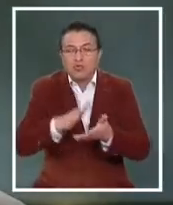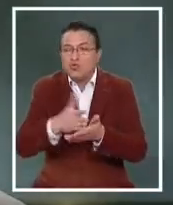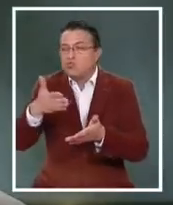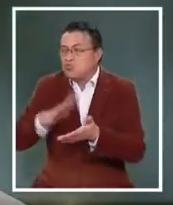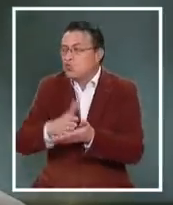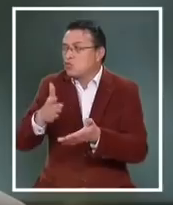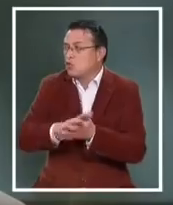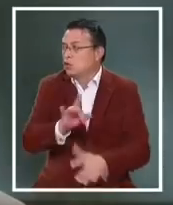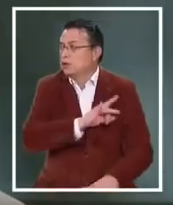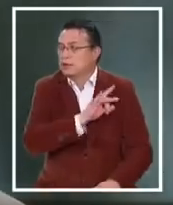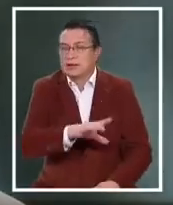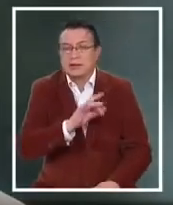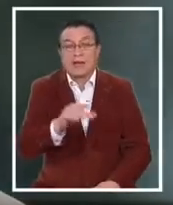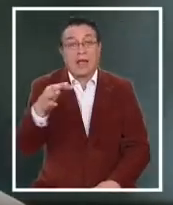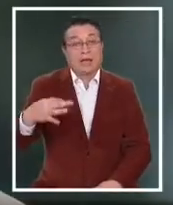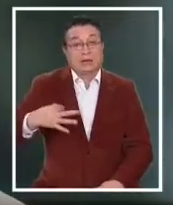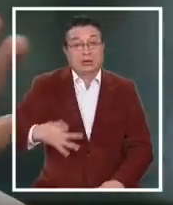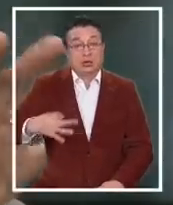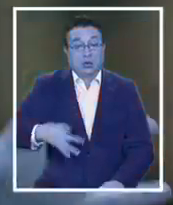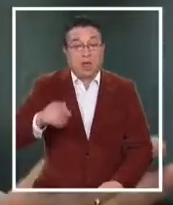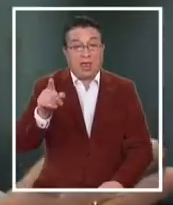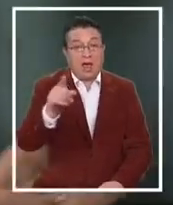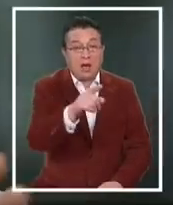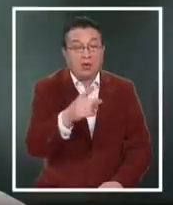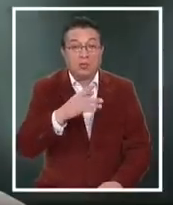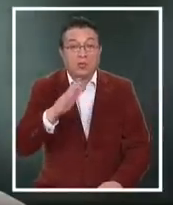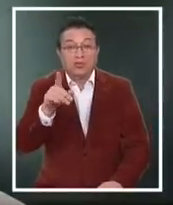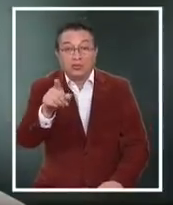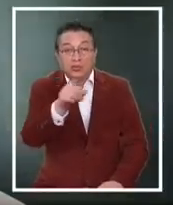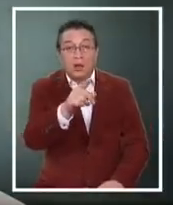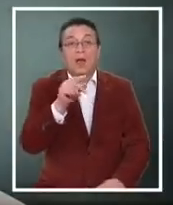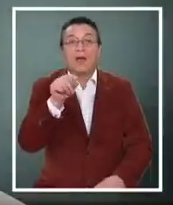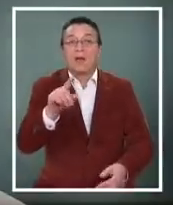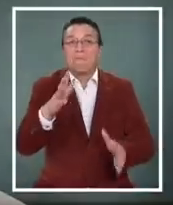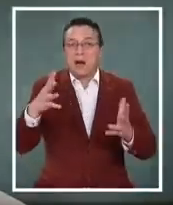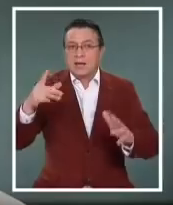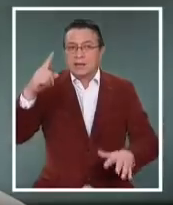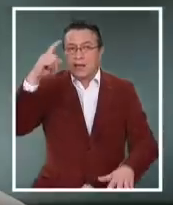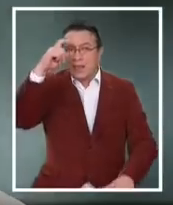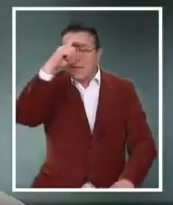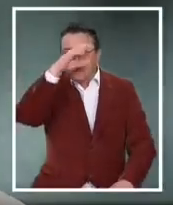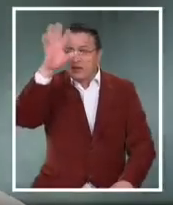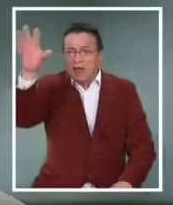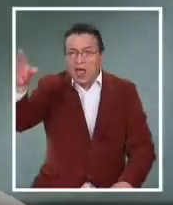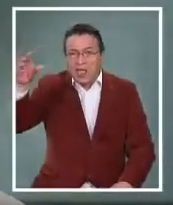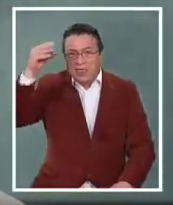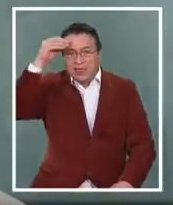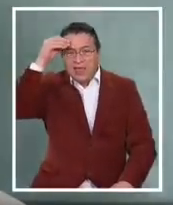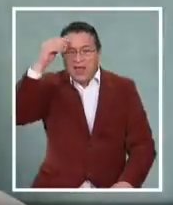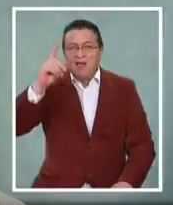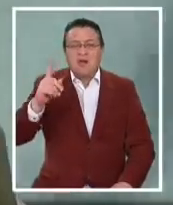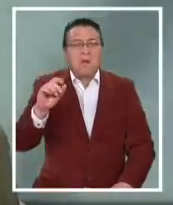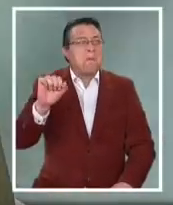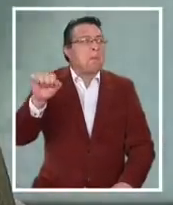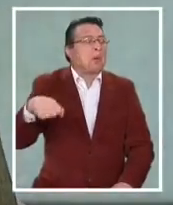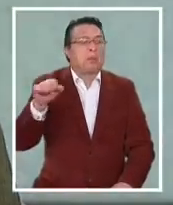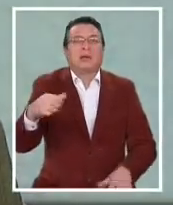y chilenas, y la ciudadanía, los que no estamos ahí como ustedes, parece que nos cuesta entenderlo. ¿Qué